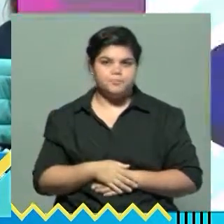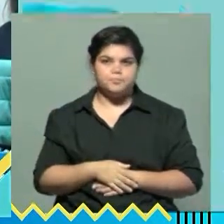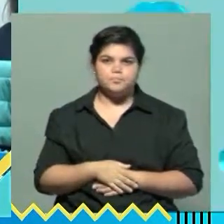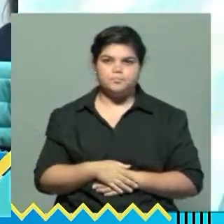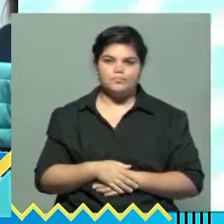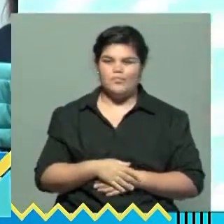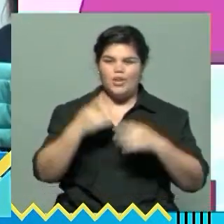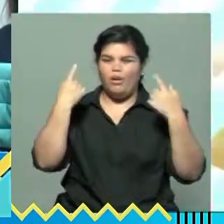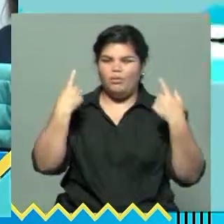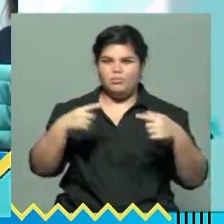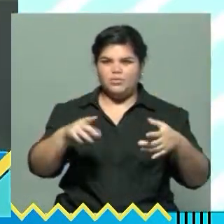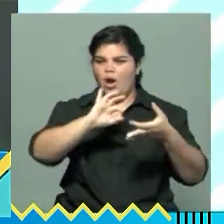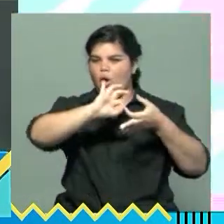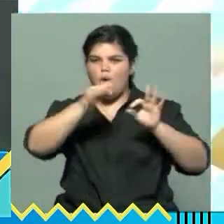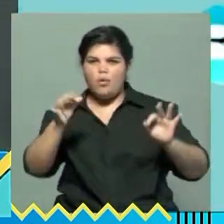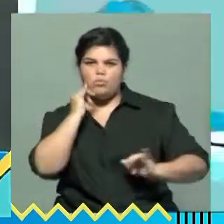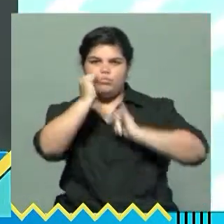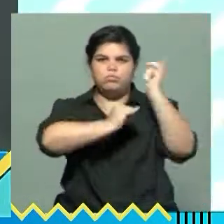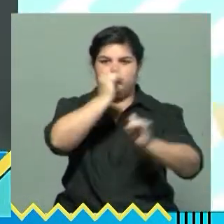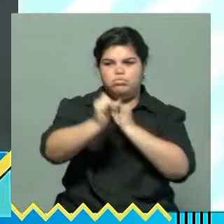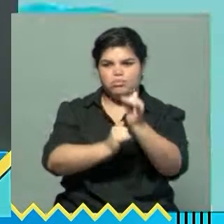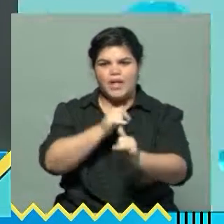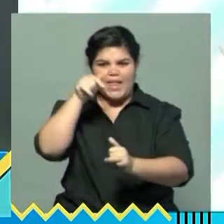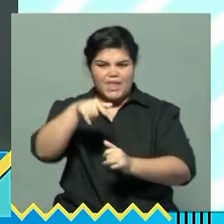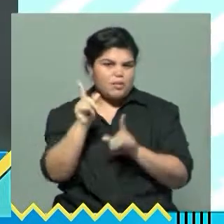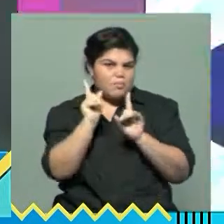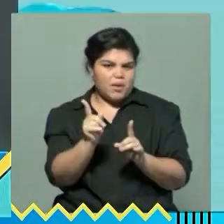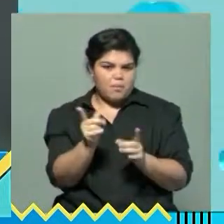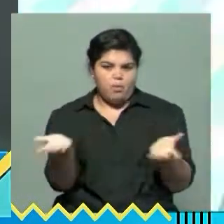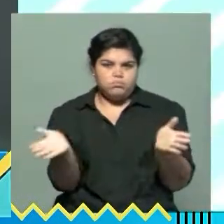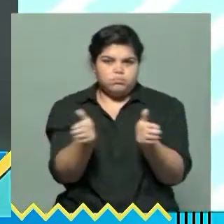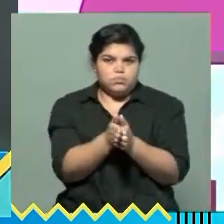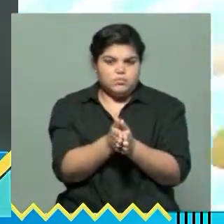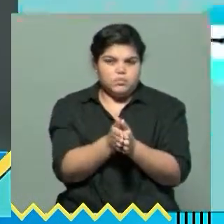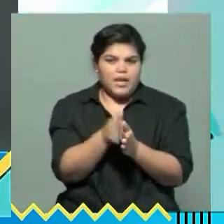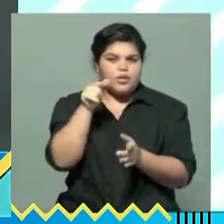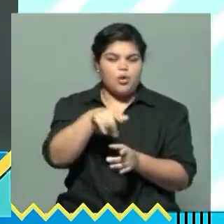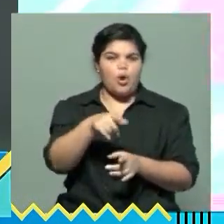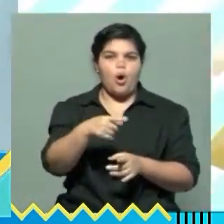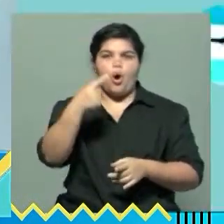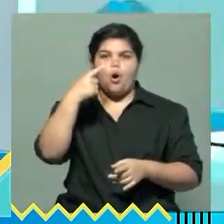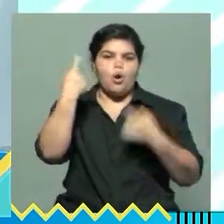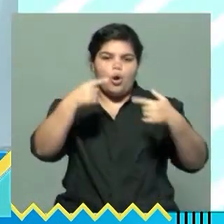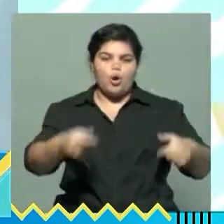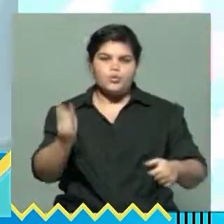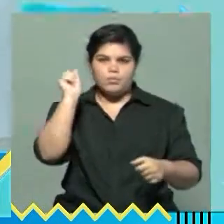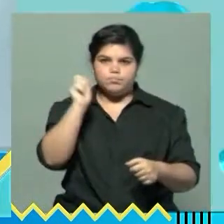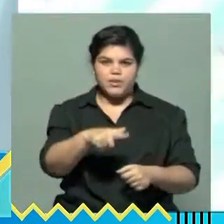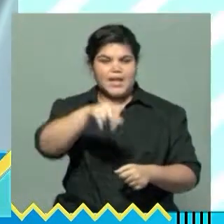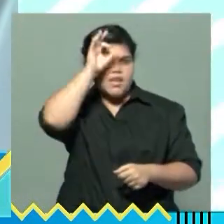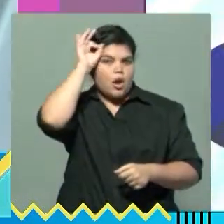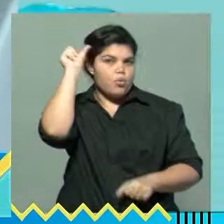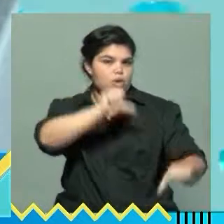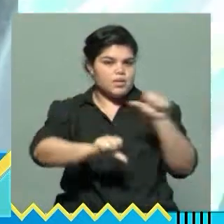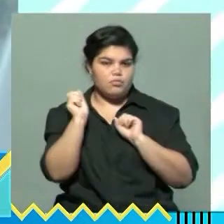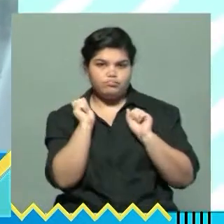decires en esta integración que en realidad son conocimientos que no son propios de las neurociencias, son conocimientos que